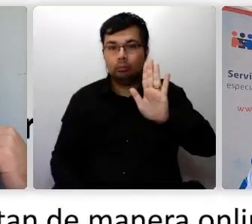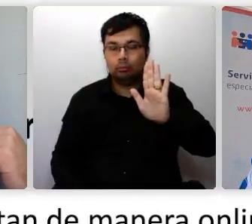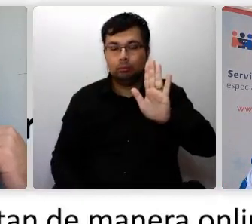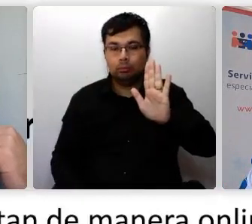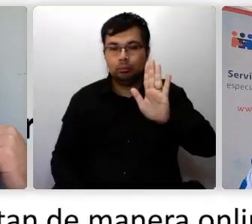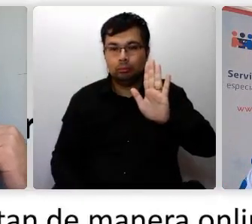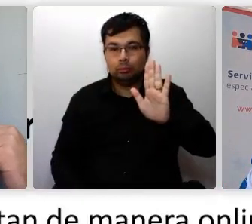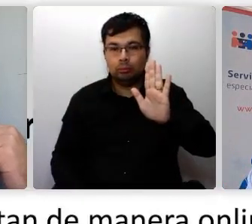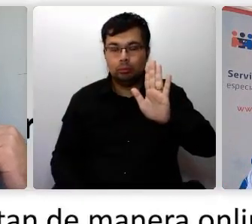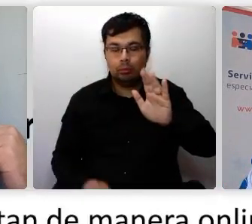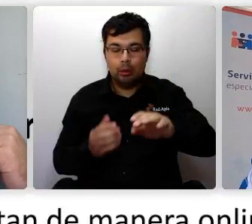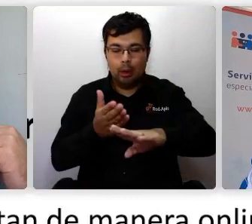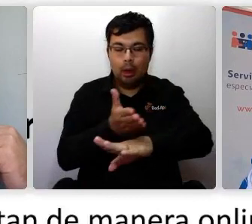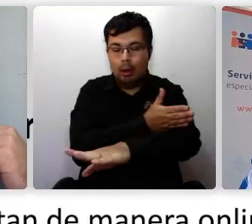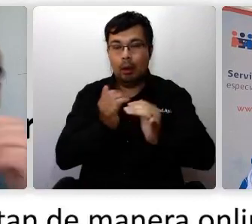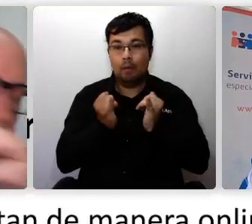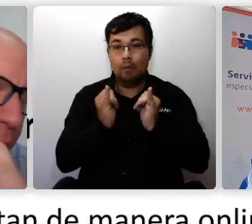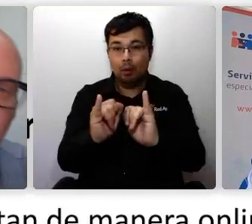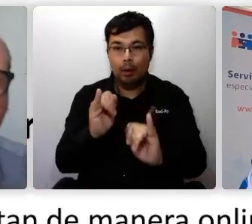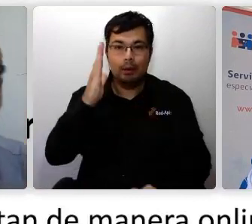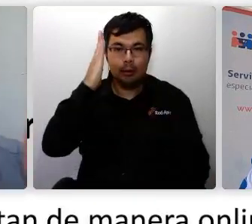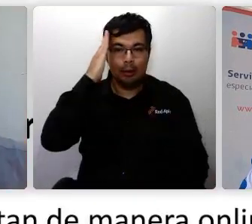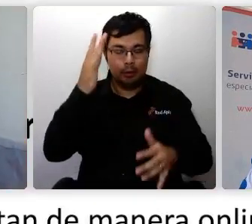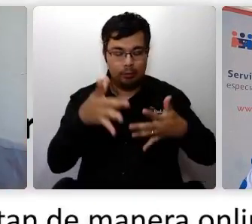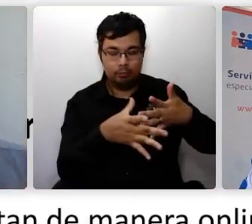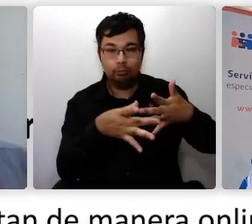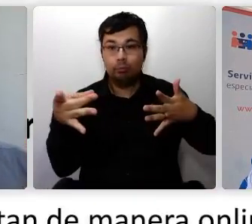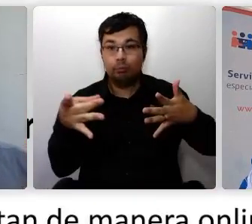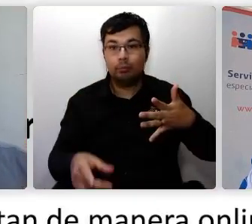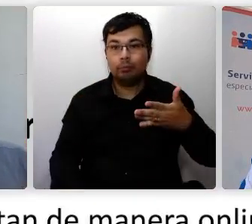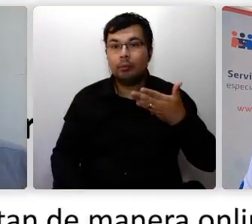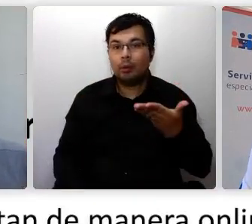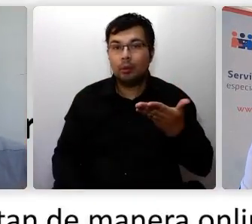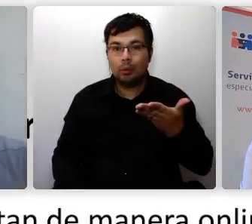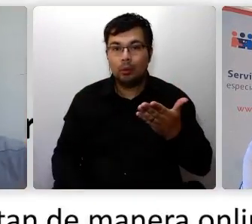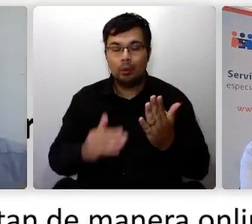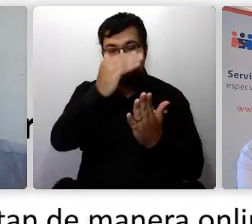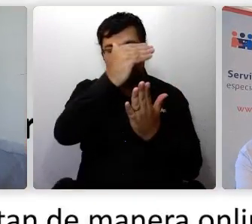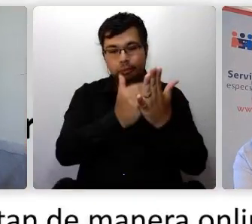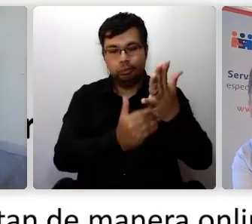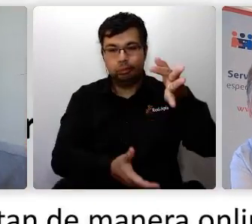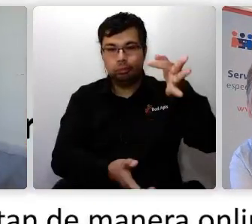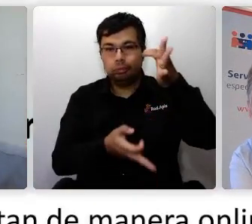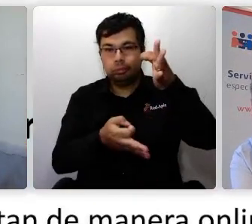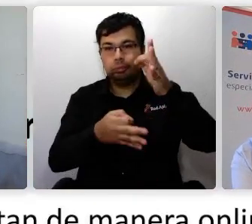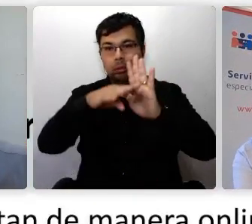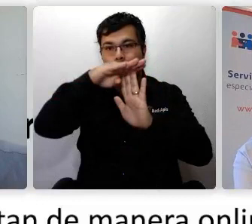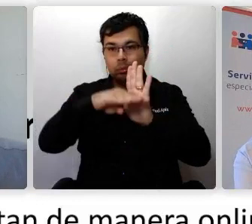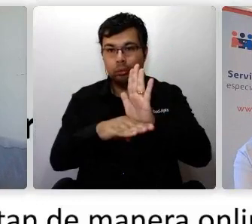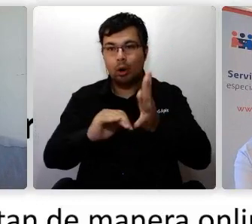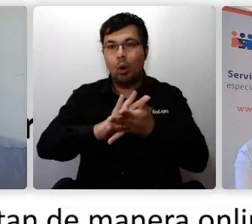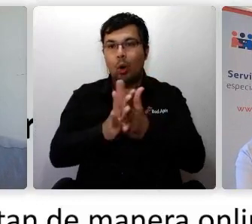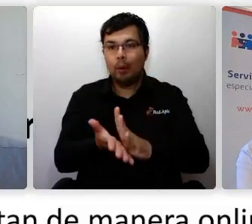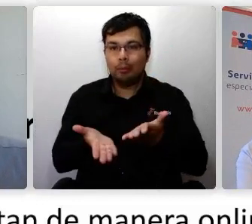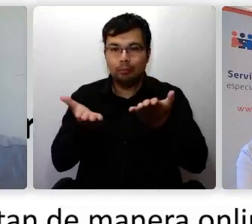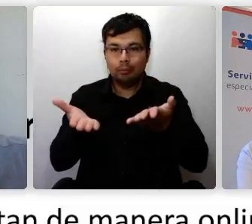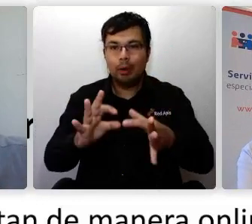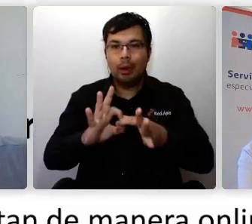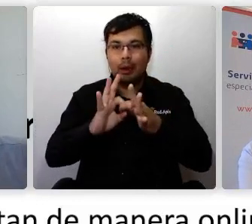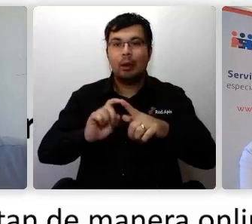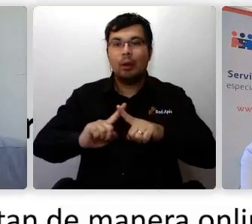informar. Ese es el tema importante. Una guía completísima. Genial, Iván. Gracias por sumar a la conversación.